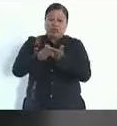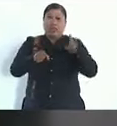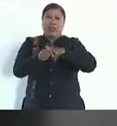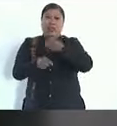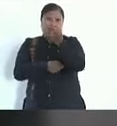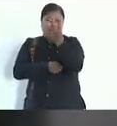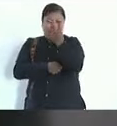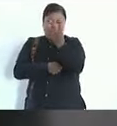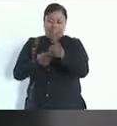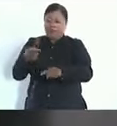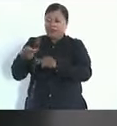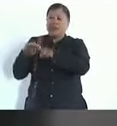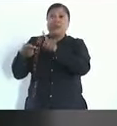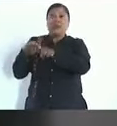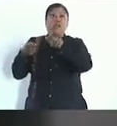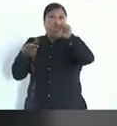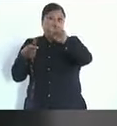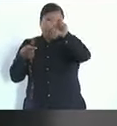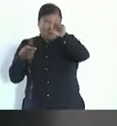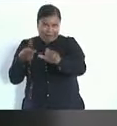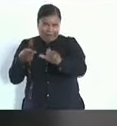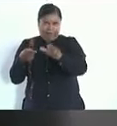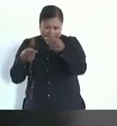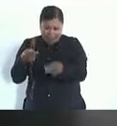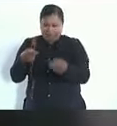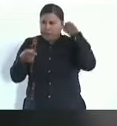de ellos en Tuxtepec, Oaxaca.